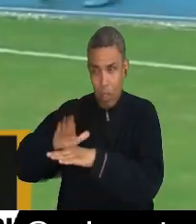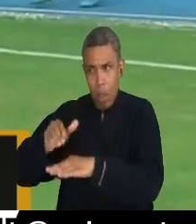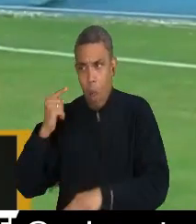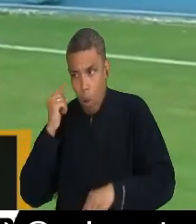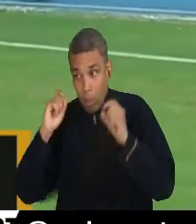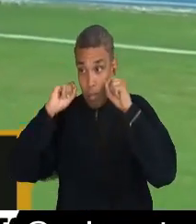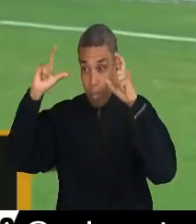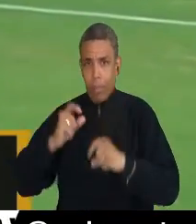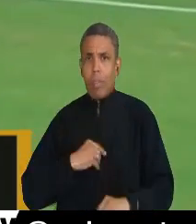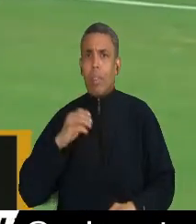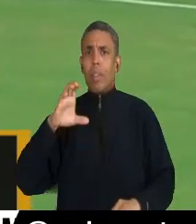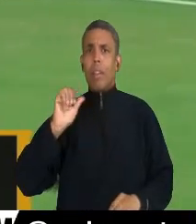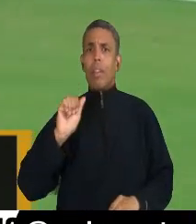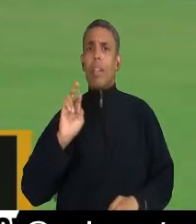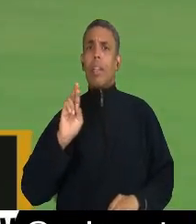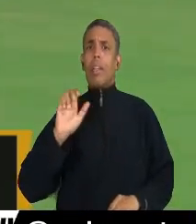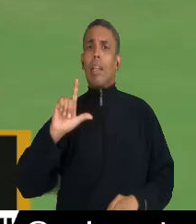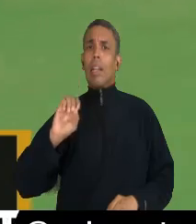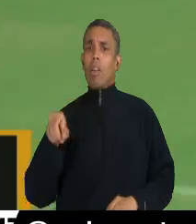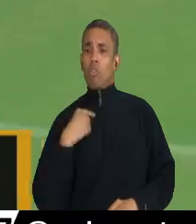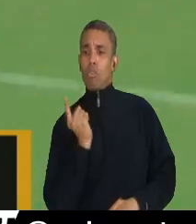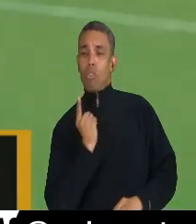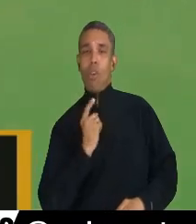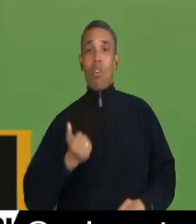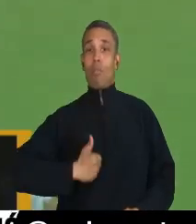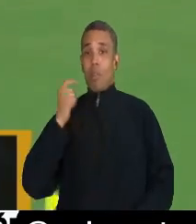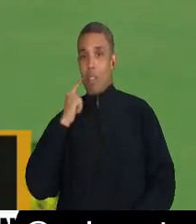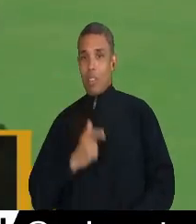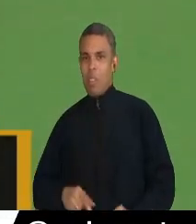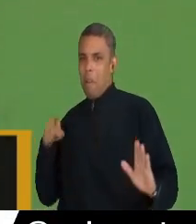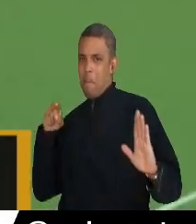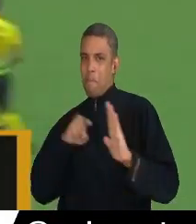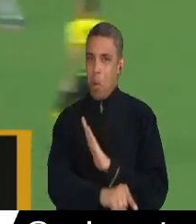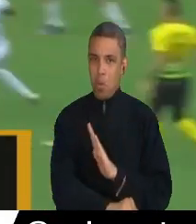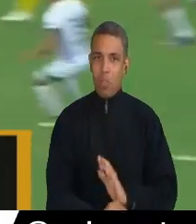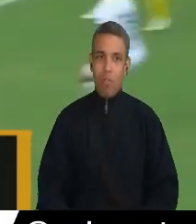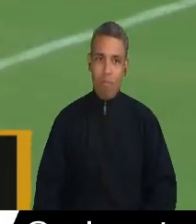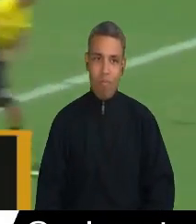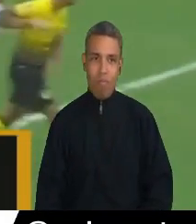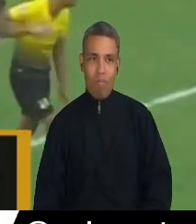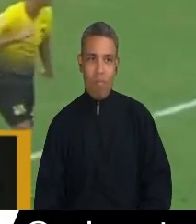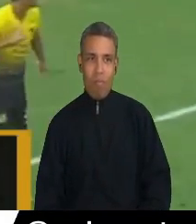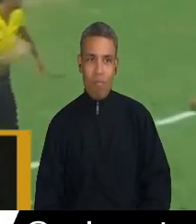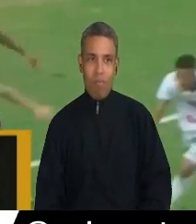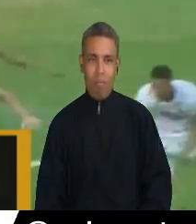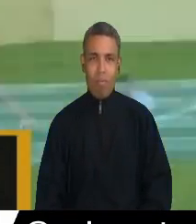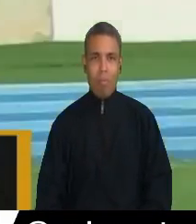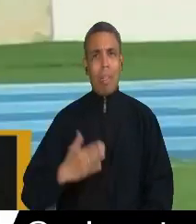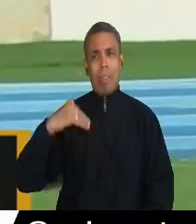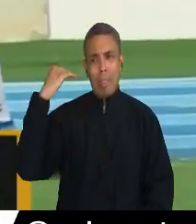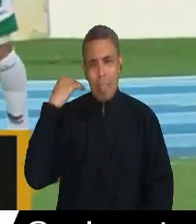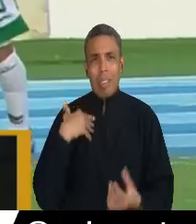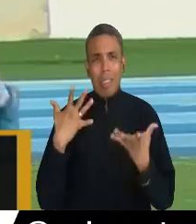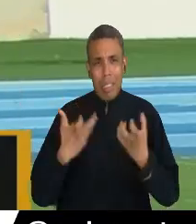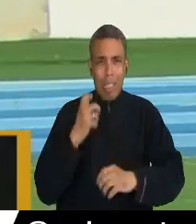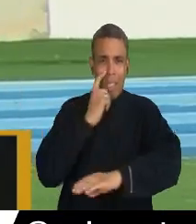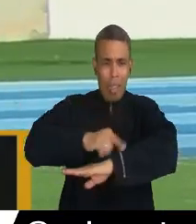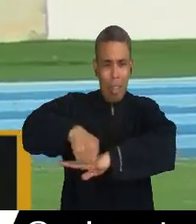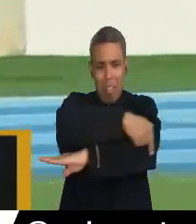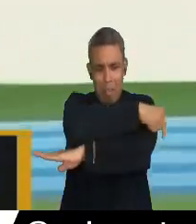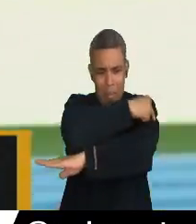solo, la pelota cayó en ese lugar, gracias a Dios, y bueno, hicimos un gol de pelota quieta que lo veníamos buscando hace tiempo, con jugadas que no nos